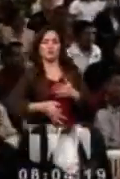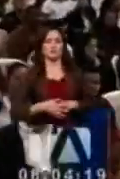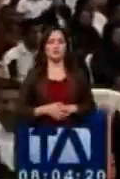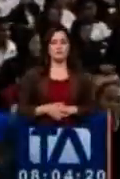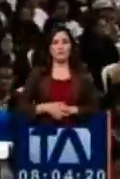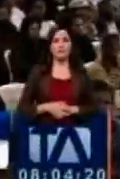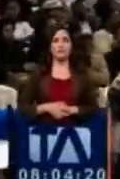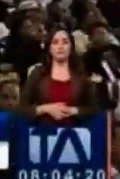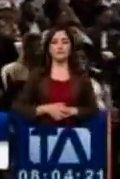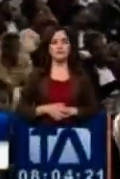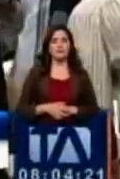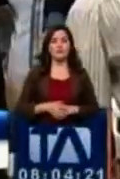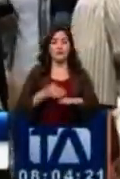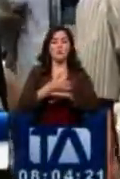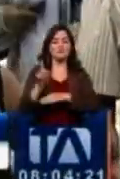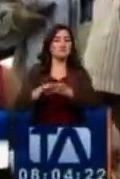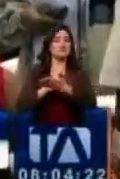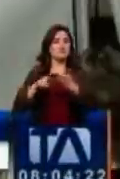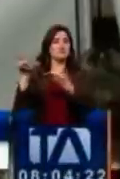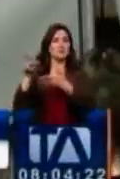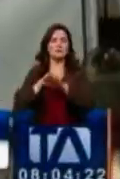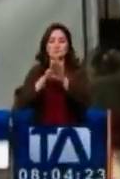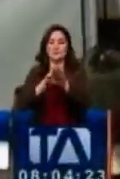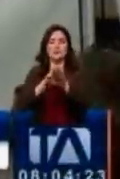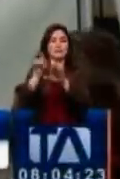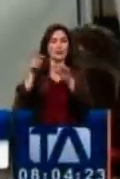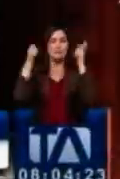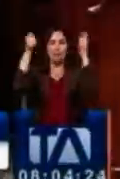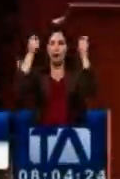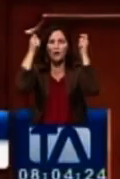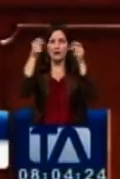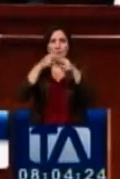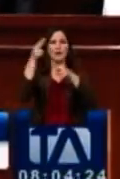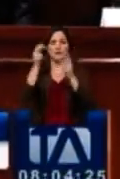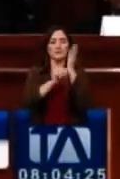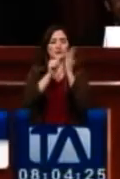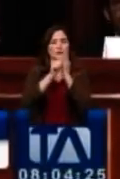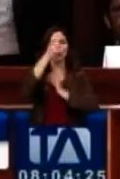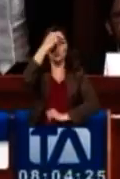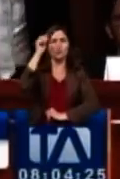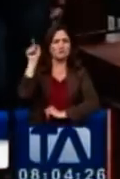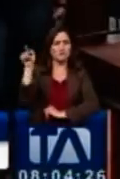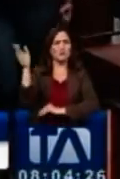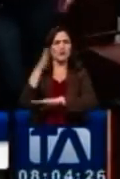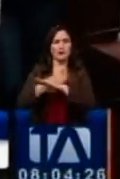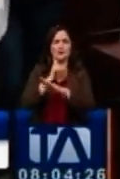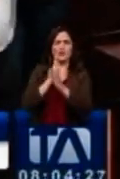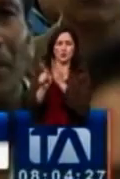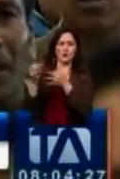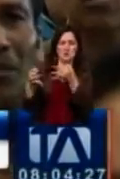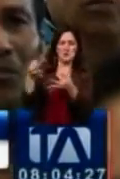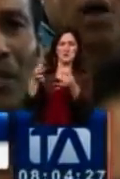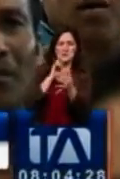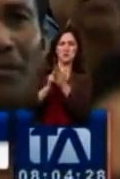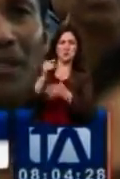Es la red de maestros que ha acompañado al gobierno en distintos momentos, que hizo barras al exministro de Educación cuando hubo la posibilidad de un juicio político. Este